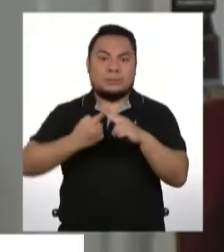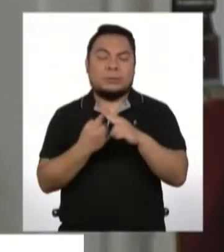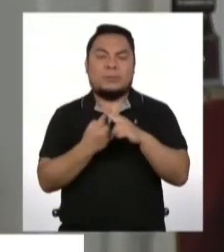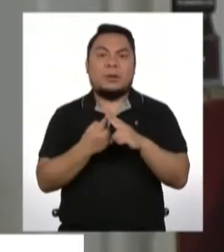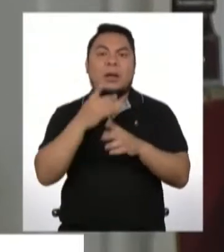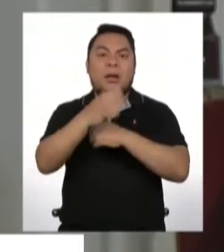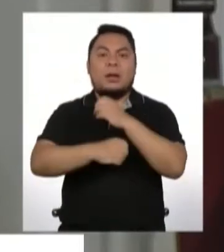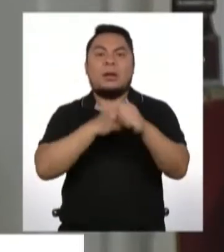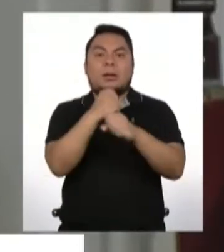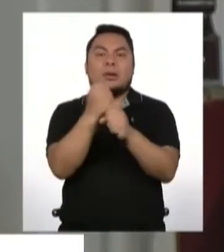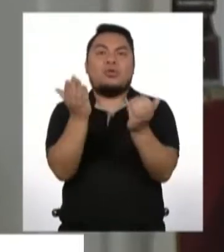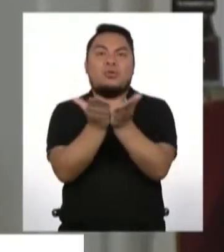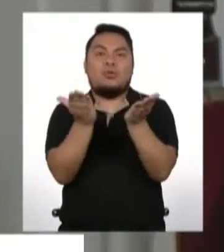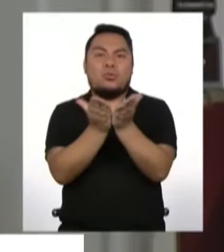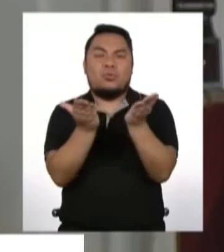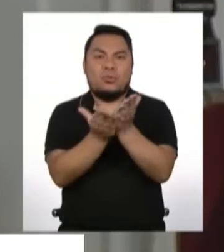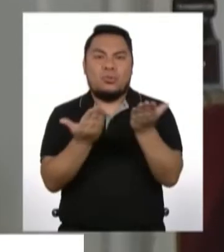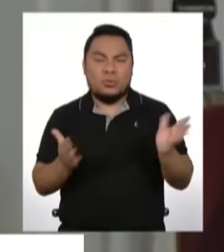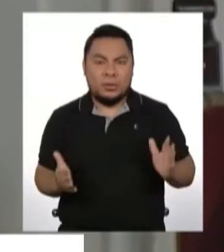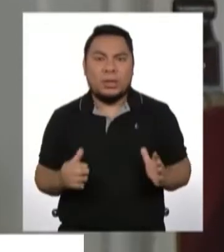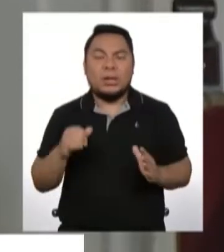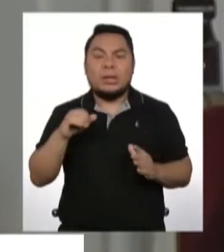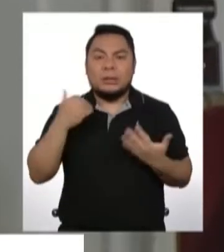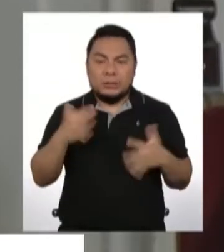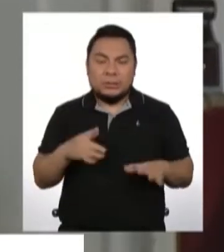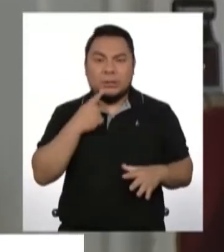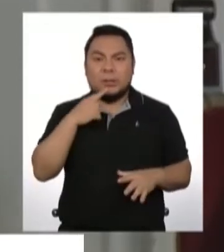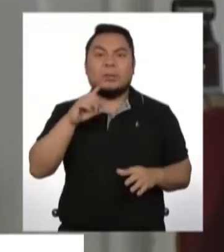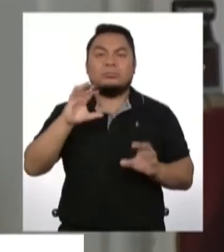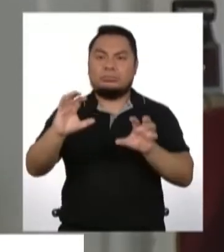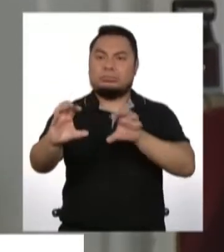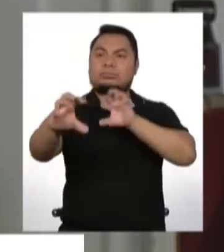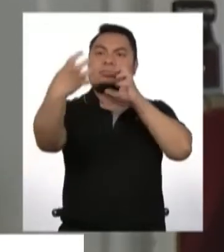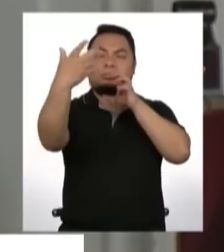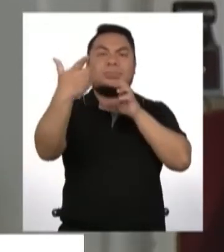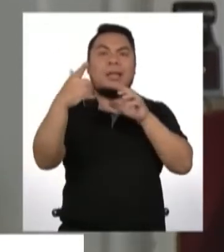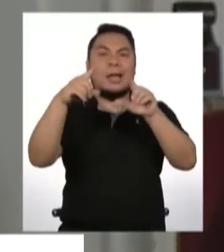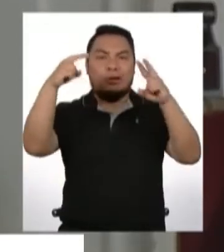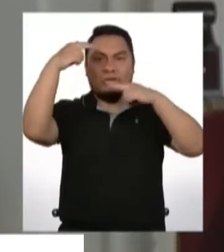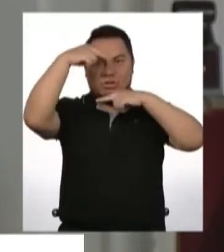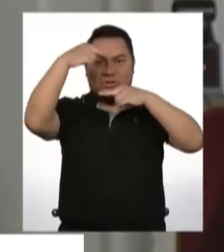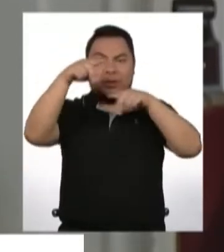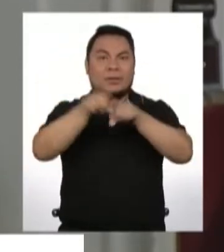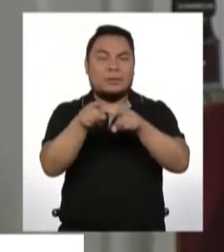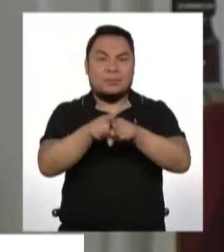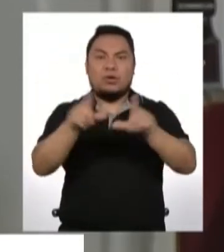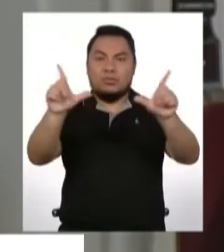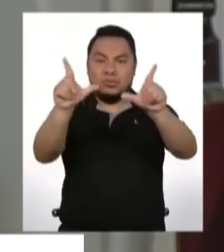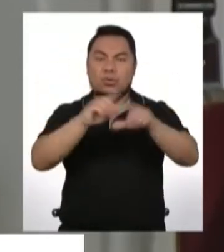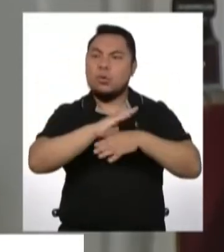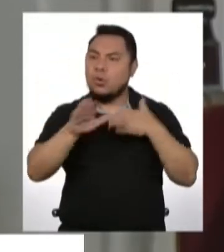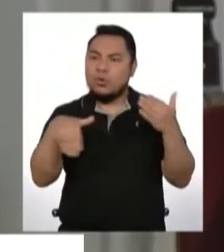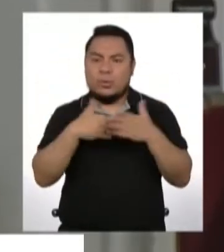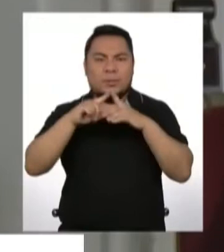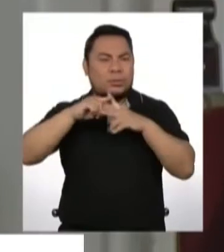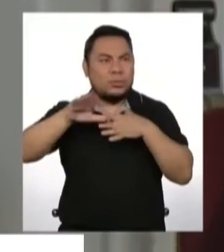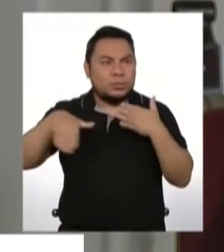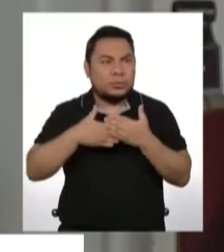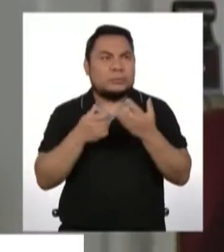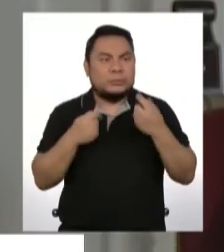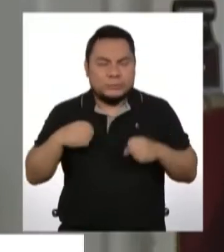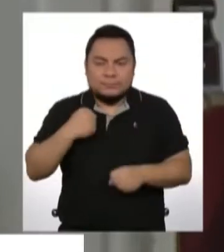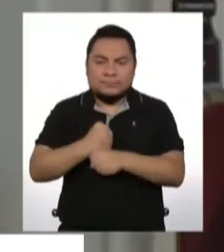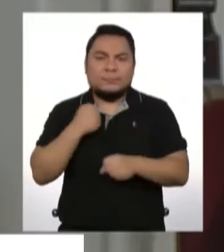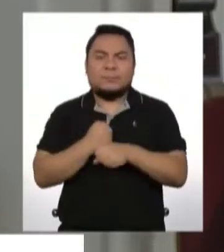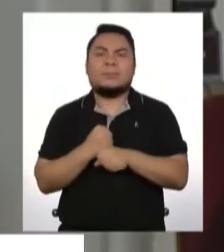año escolar en su fase remota, no presencial, a distancia. Hemos empezado con todo, con todas las energías, con